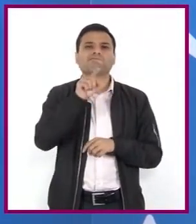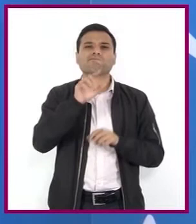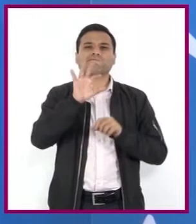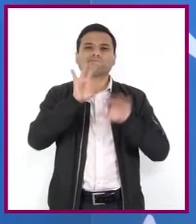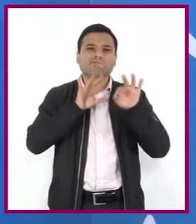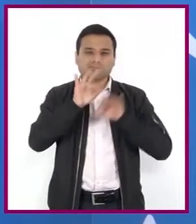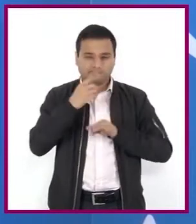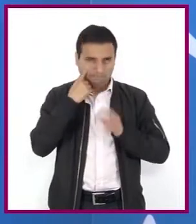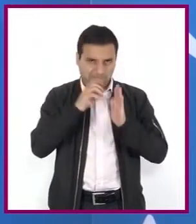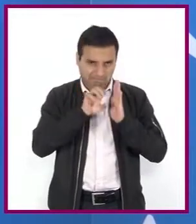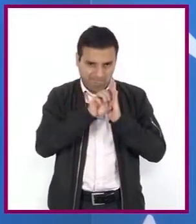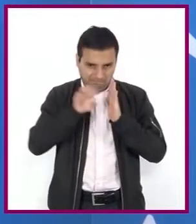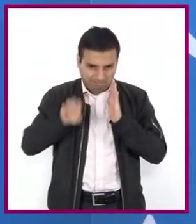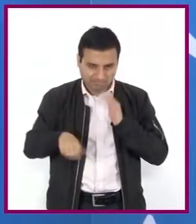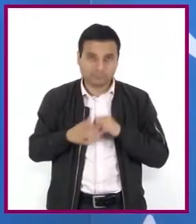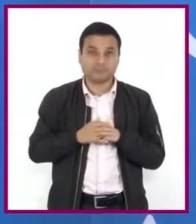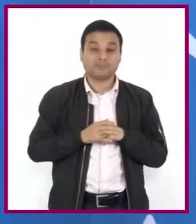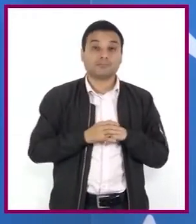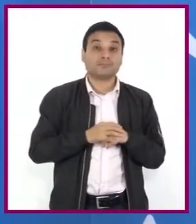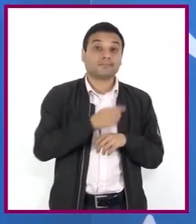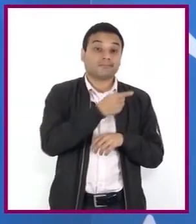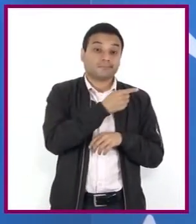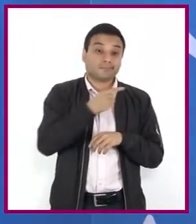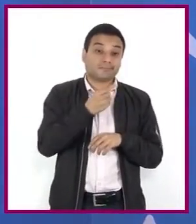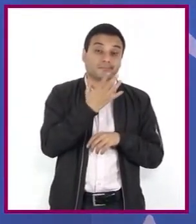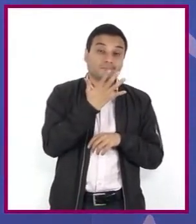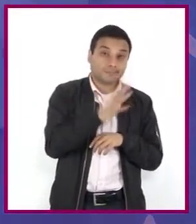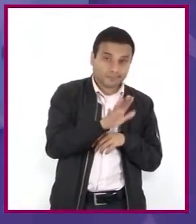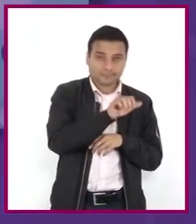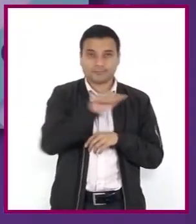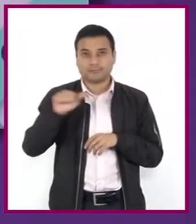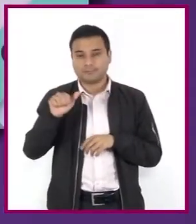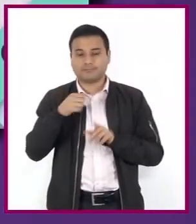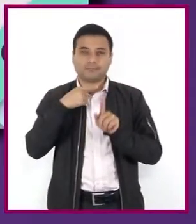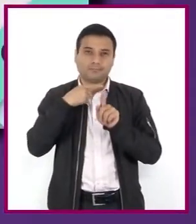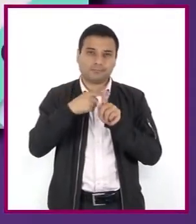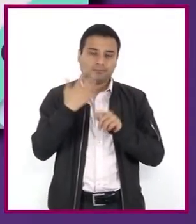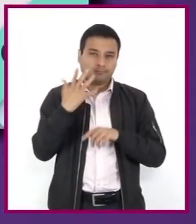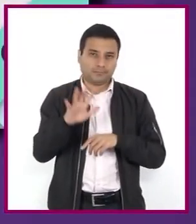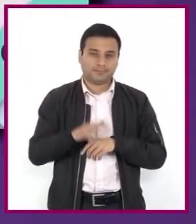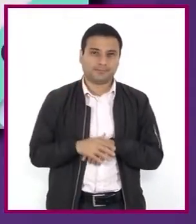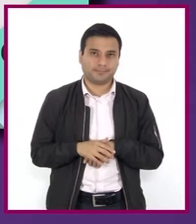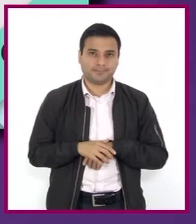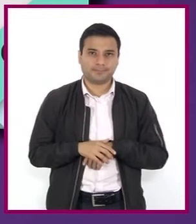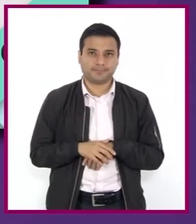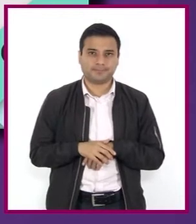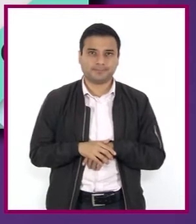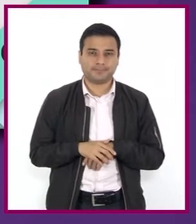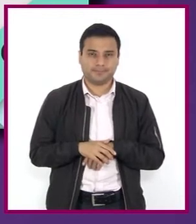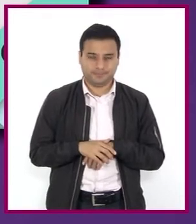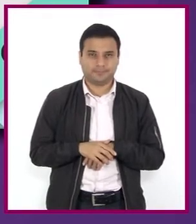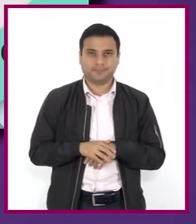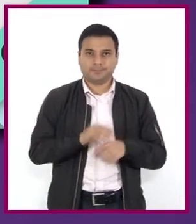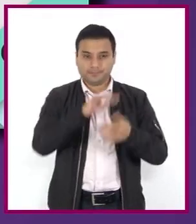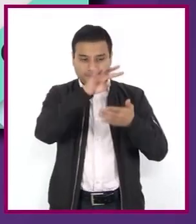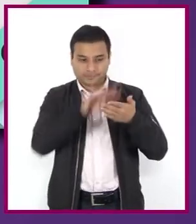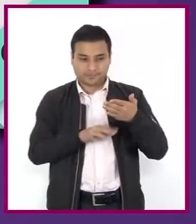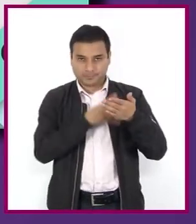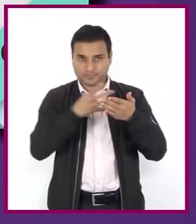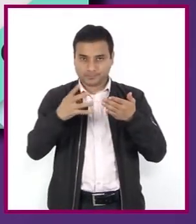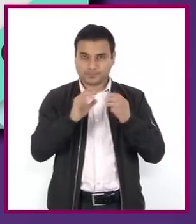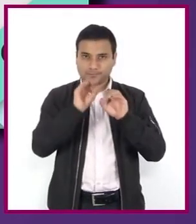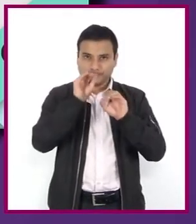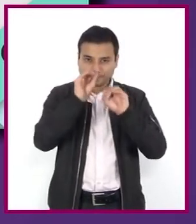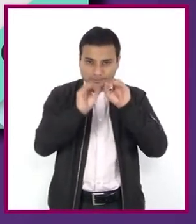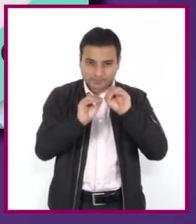Por ejemplo, desde 10 negativo hasta 10 positivo. Para cada uno de los puntos de la tabulación, debemos encontrar